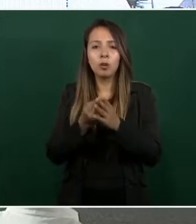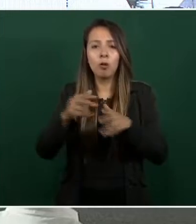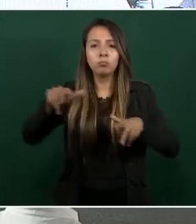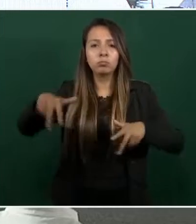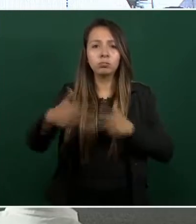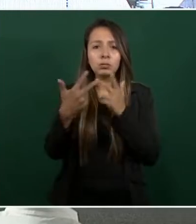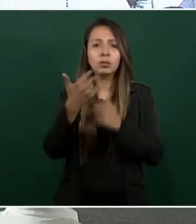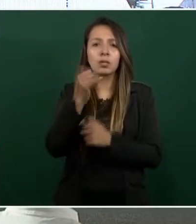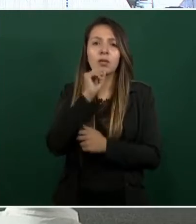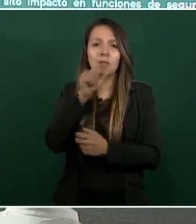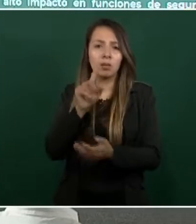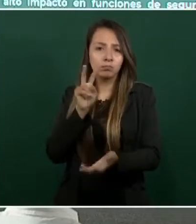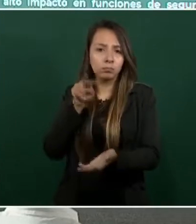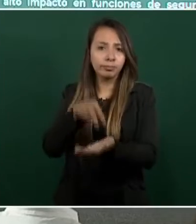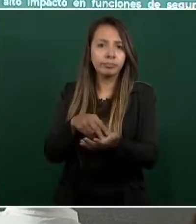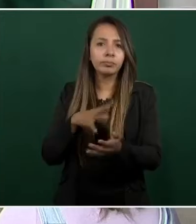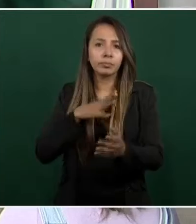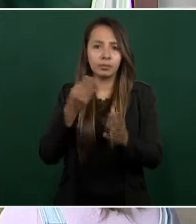presencial. Adelante.